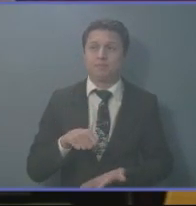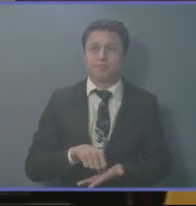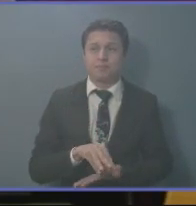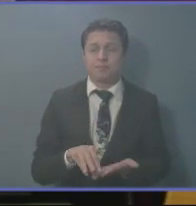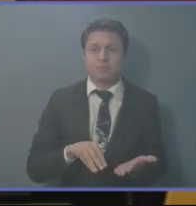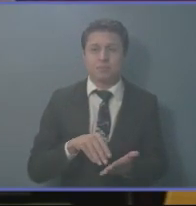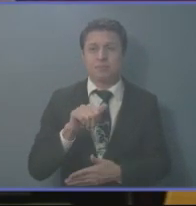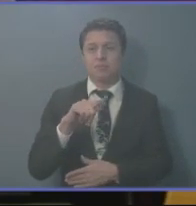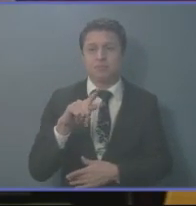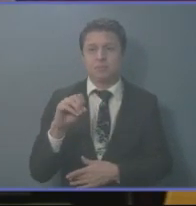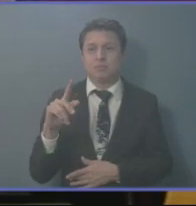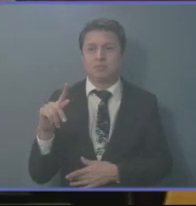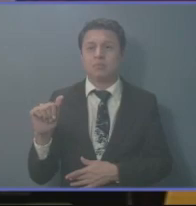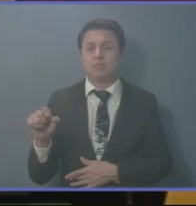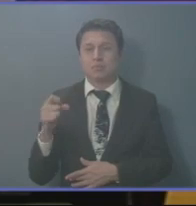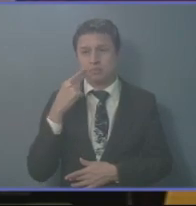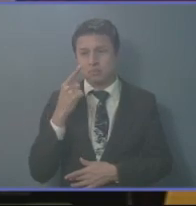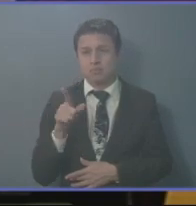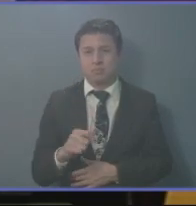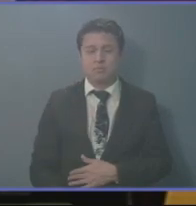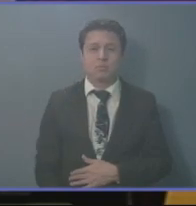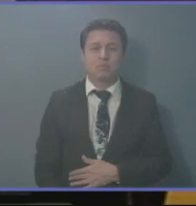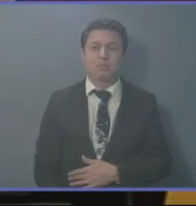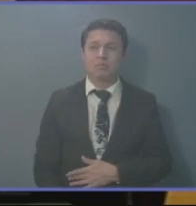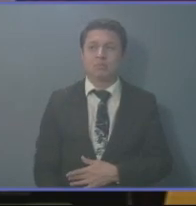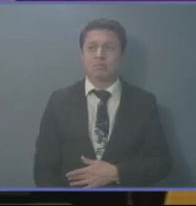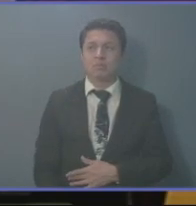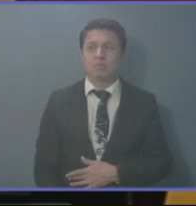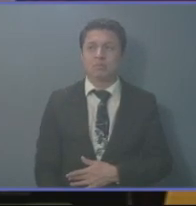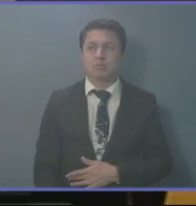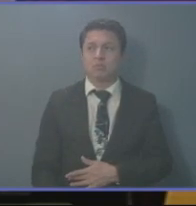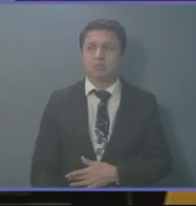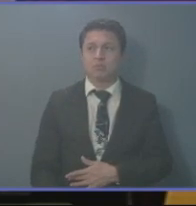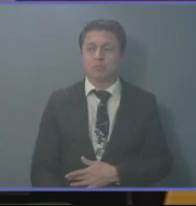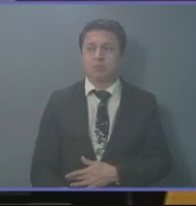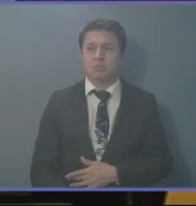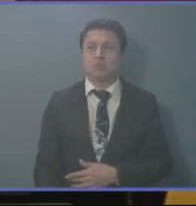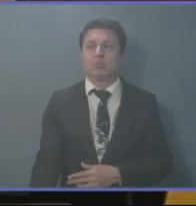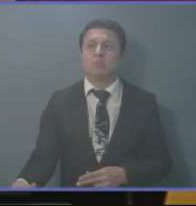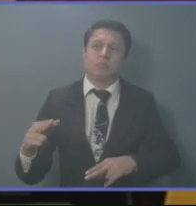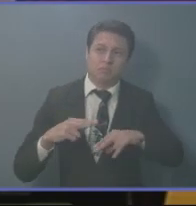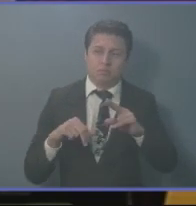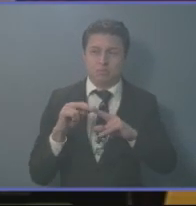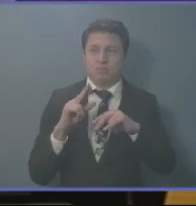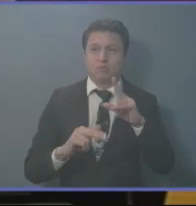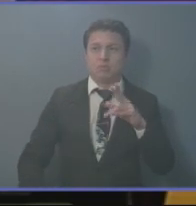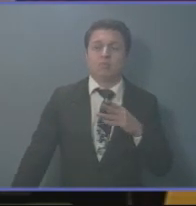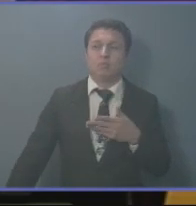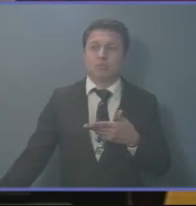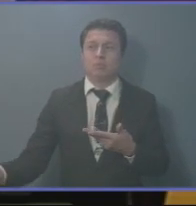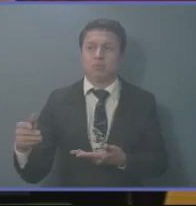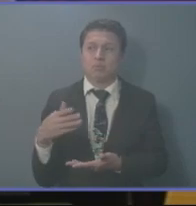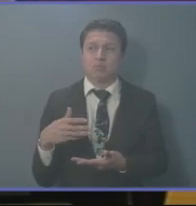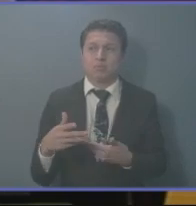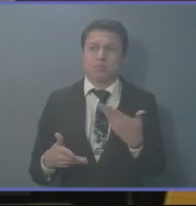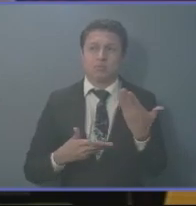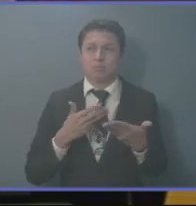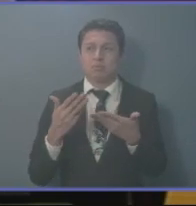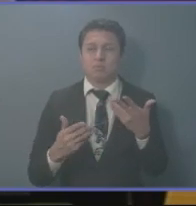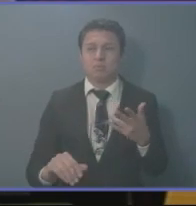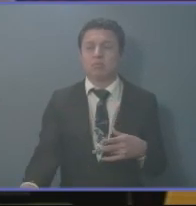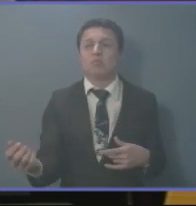cómo está trabajando la construcción de un centro comercial. Casualidad